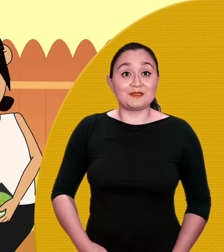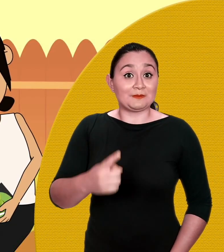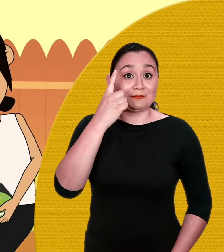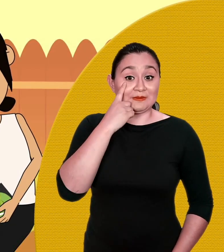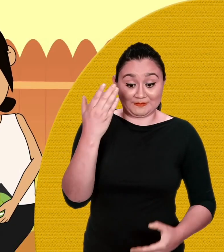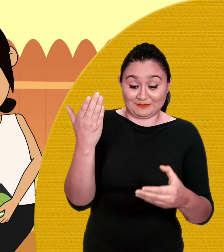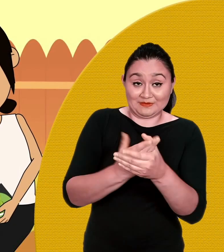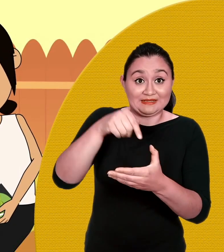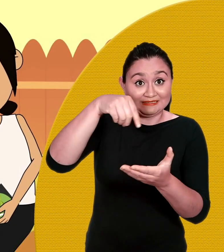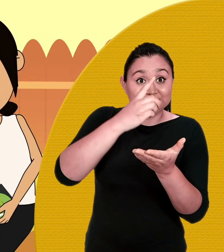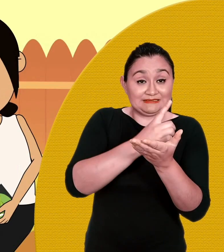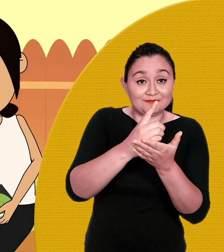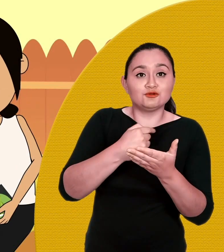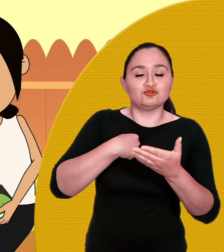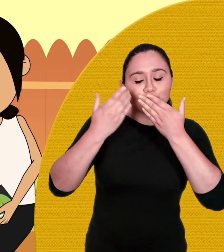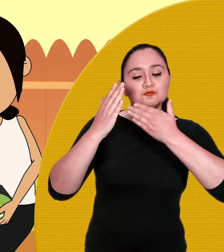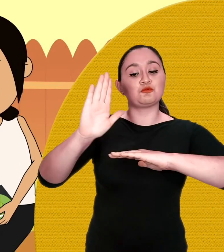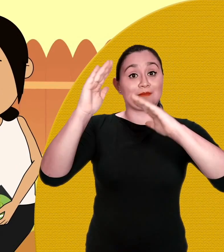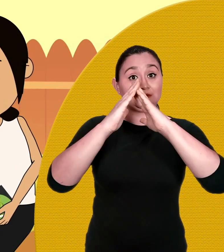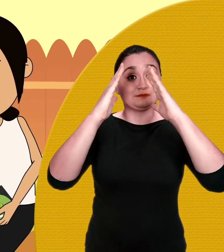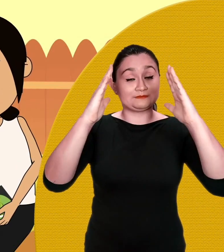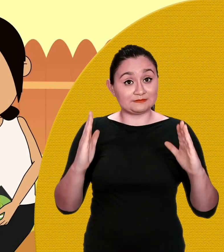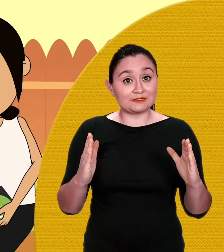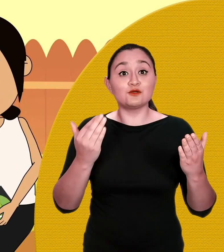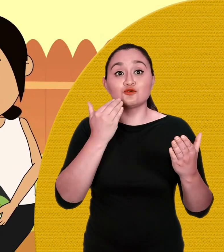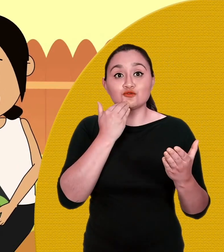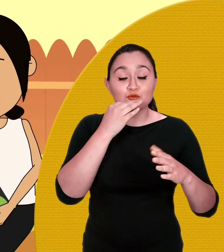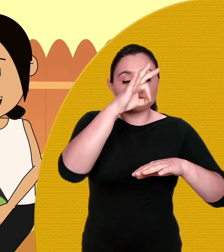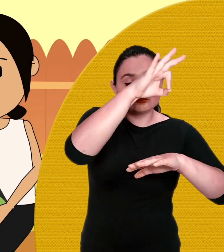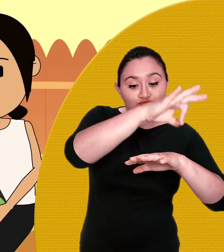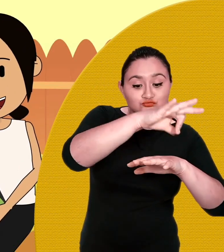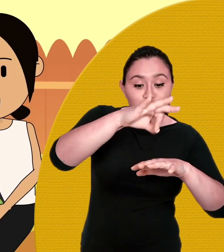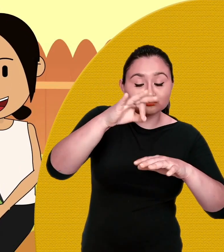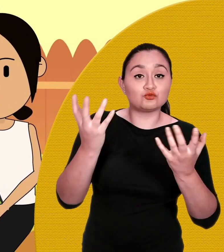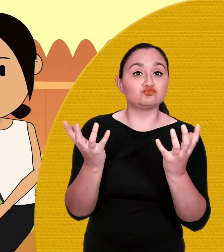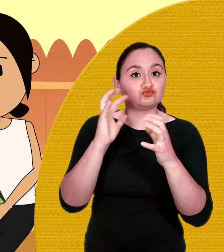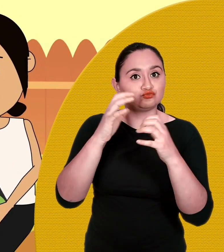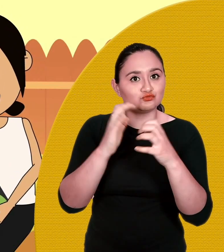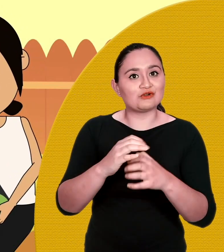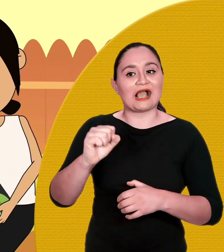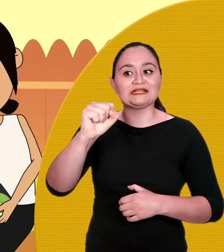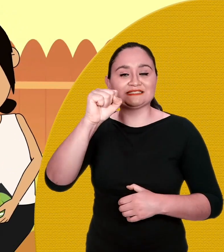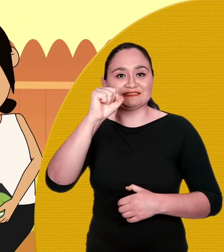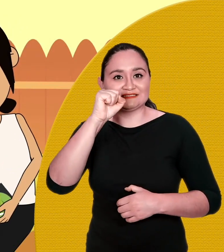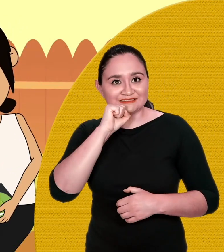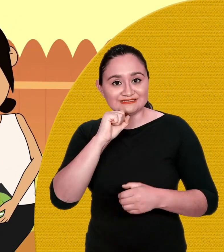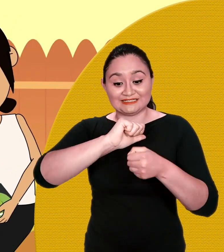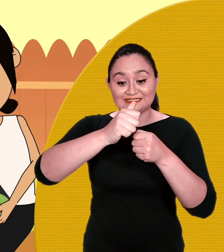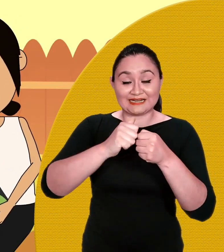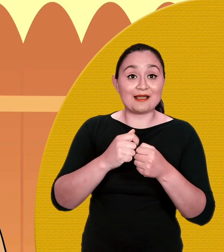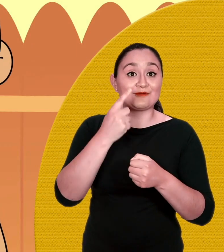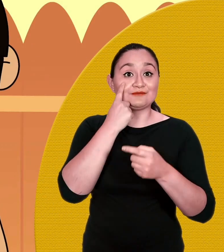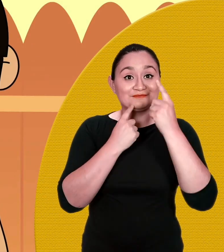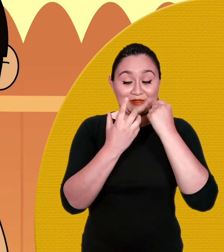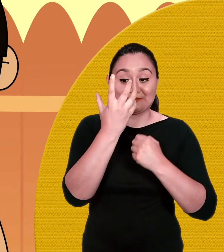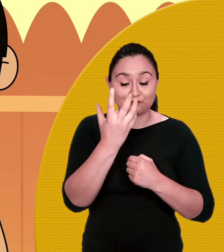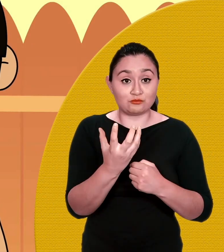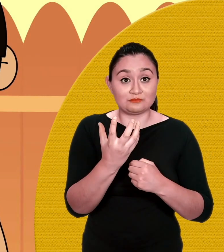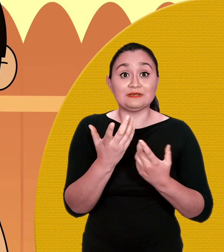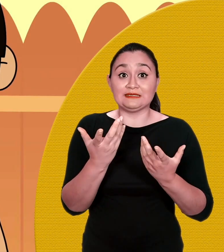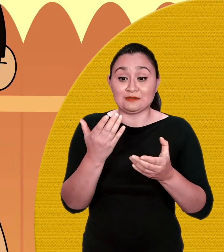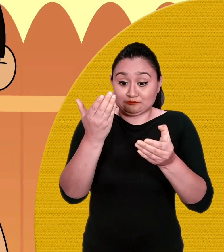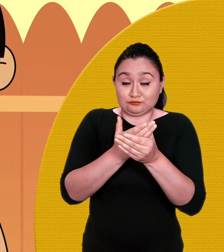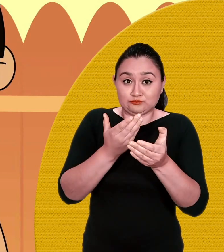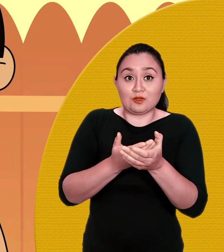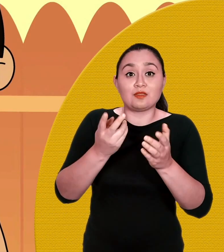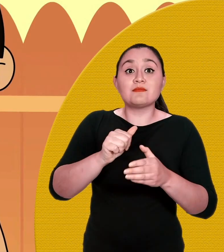En mi portafolio de esta semana, yo me comprometo en casa a sembrar las semillas de lechuga, zanahoria, rábano y cebolla.